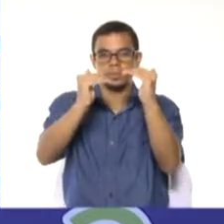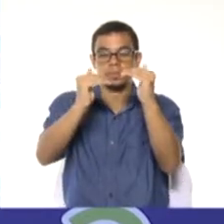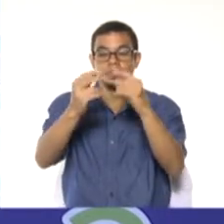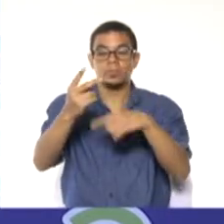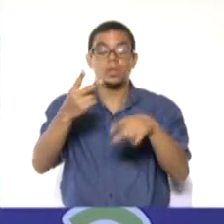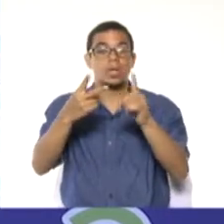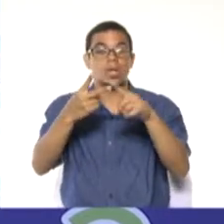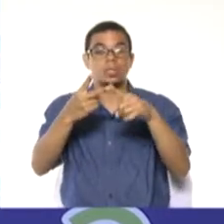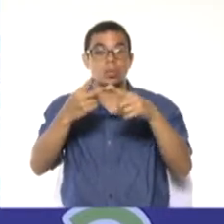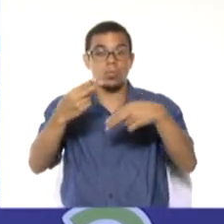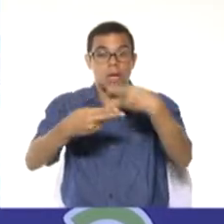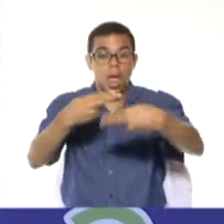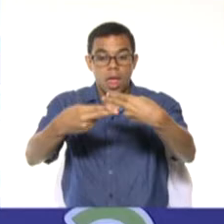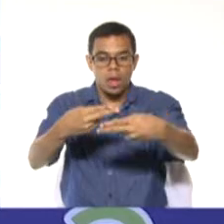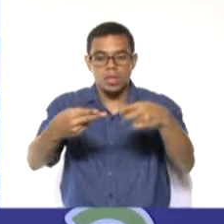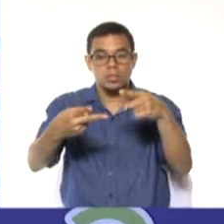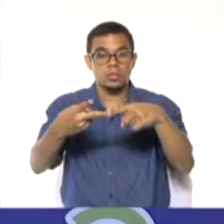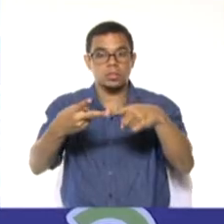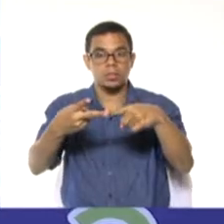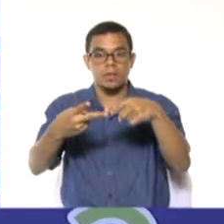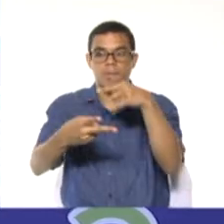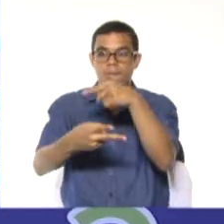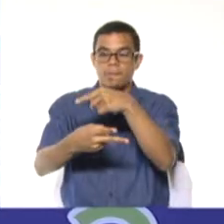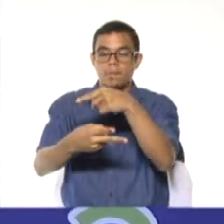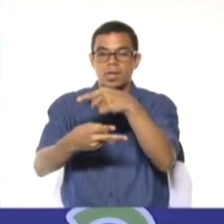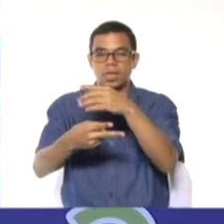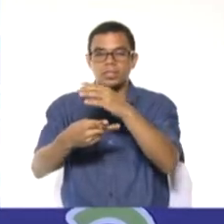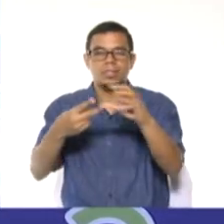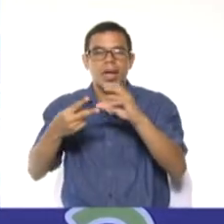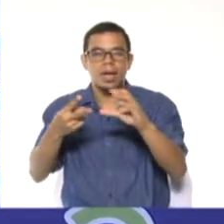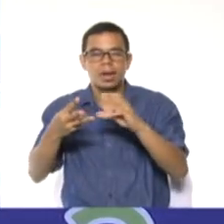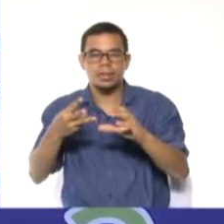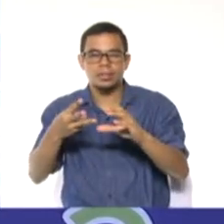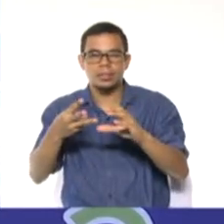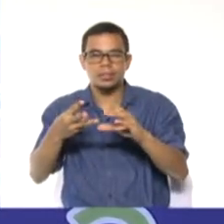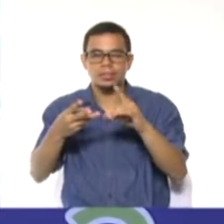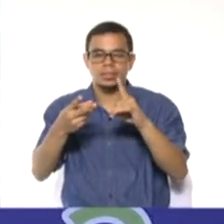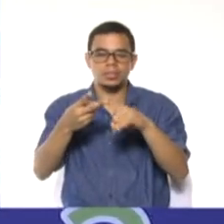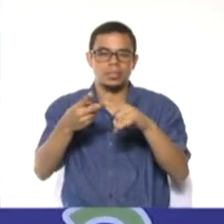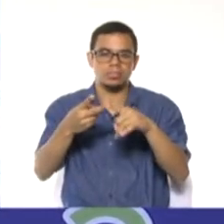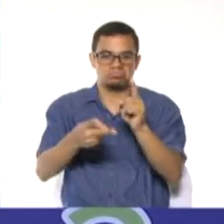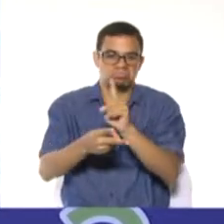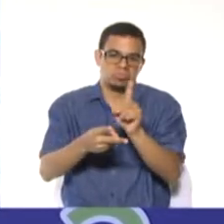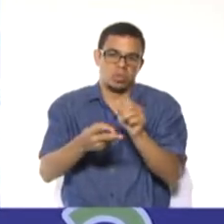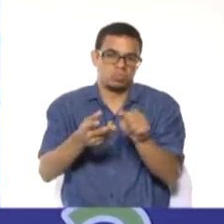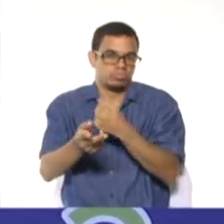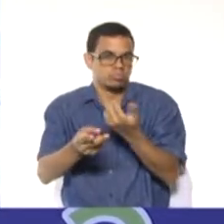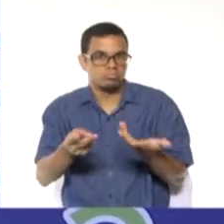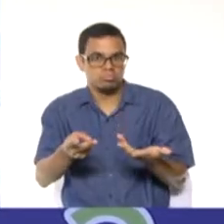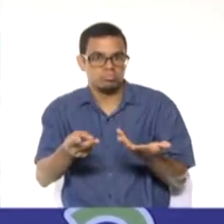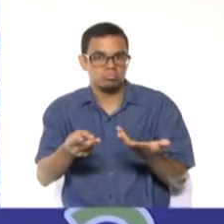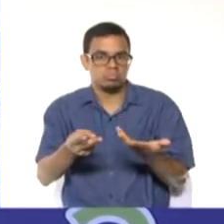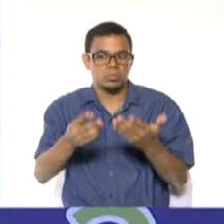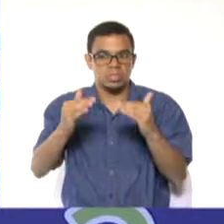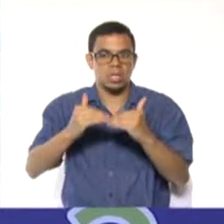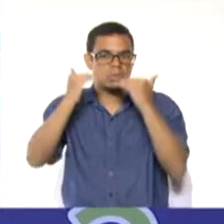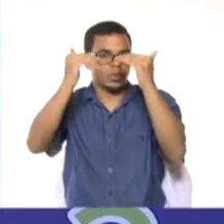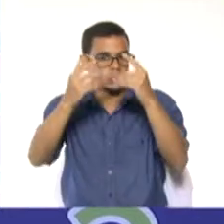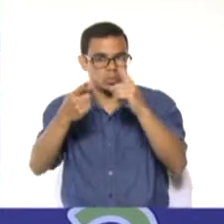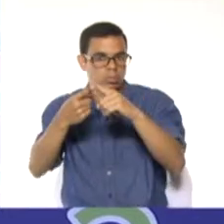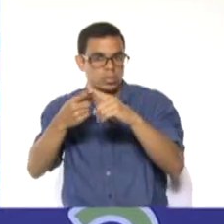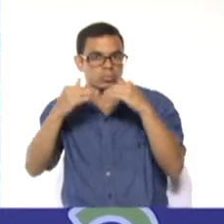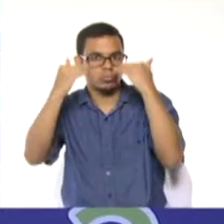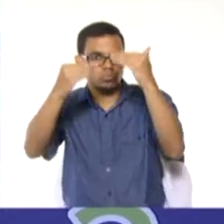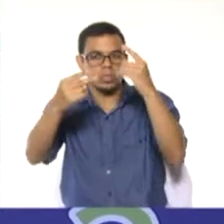los segundos hijos, iban a aparecer el carácter recesivo. Recuerden el carácter dominante y carácter recesivo. El dominante era el que iba a